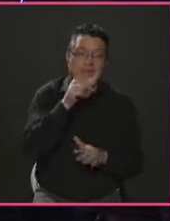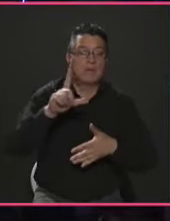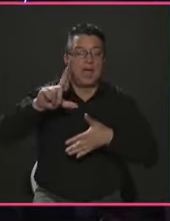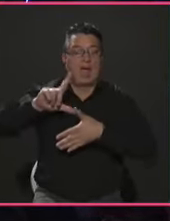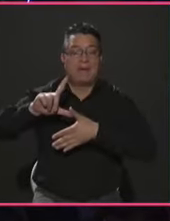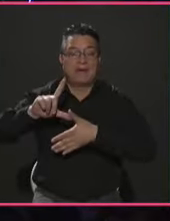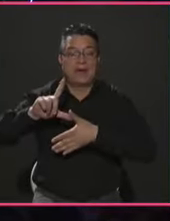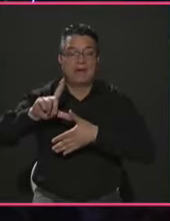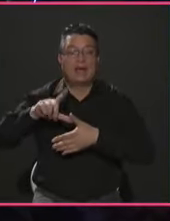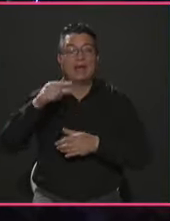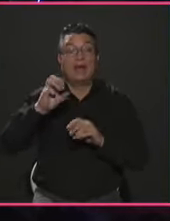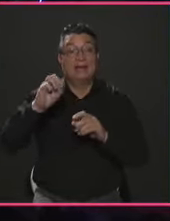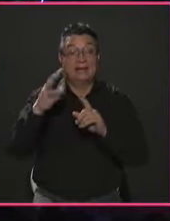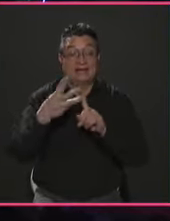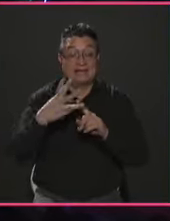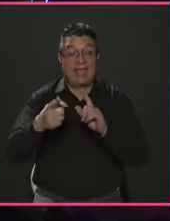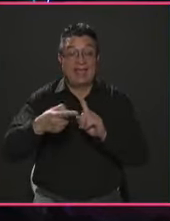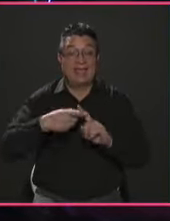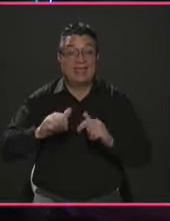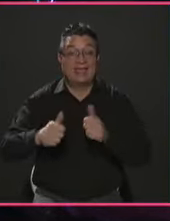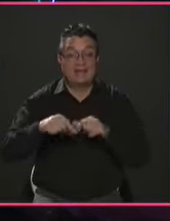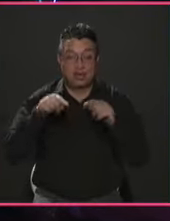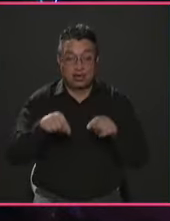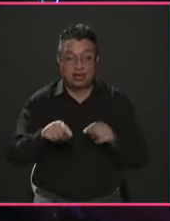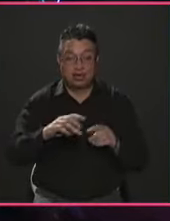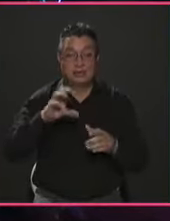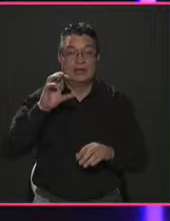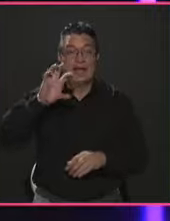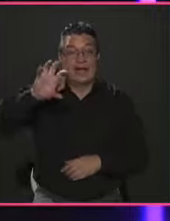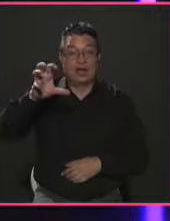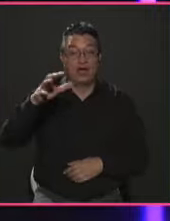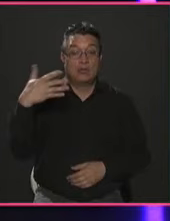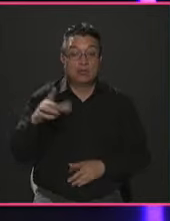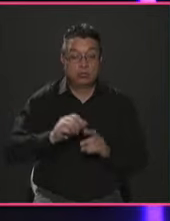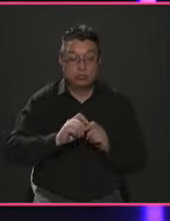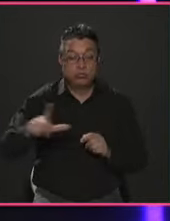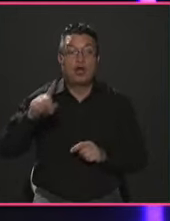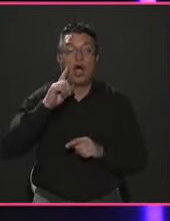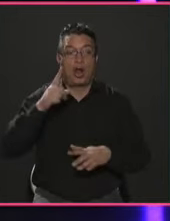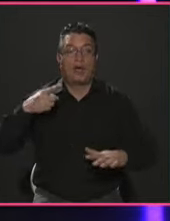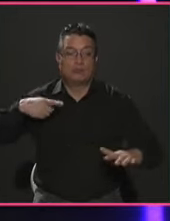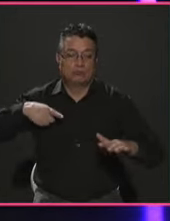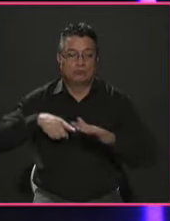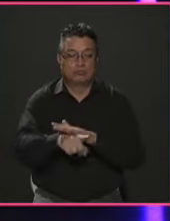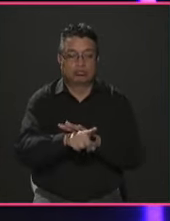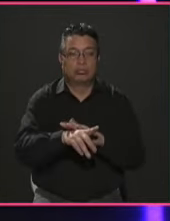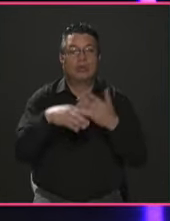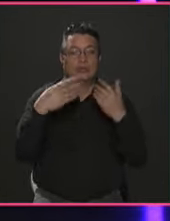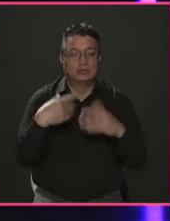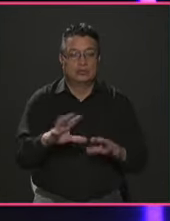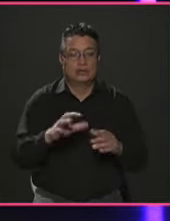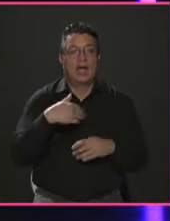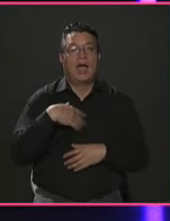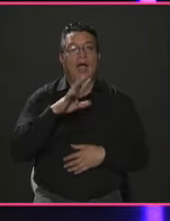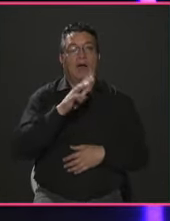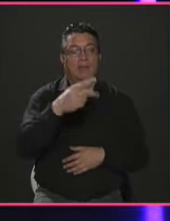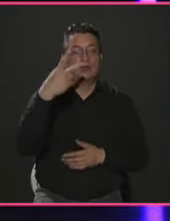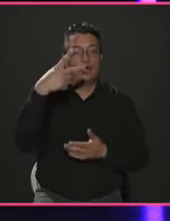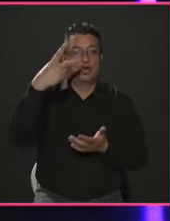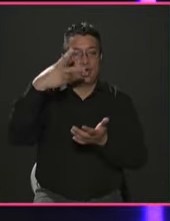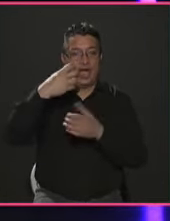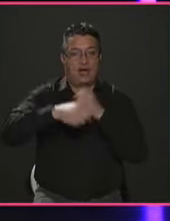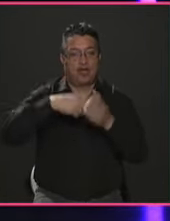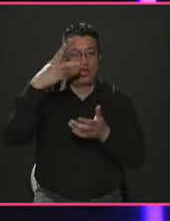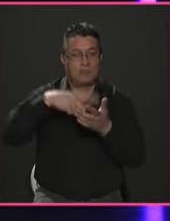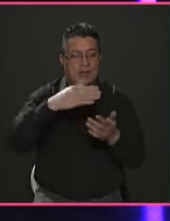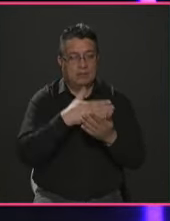tercer desafío que tiene la región como región emergente que es Es que estamos entrando en la mitad de la tercera década del siglo XX